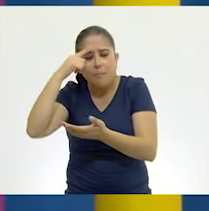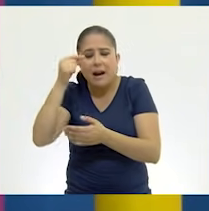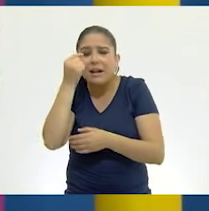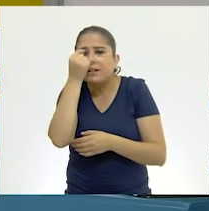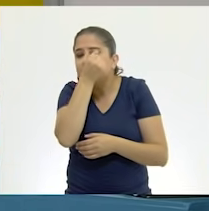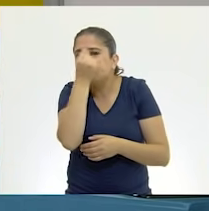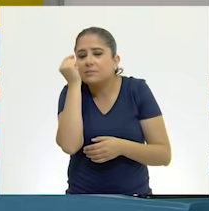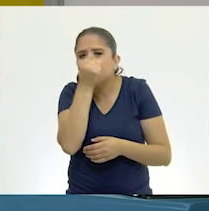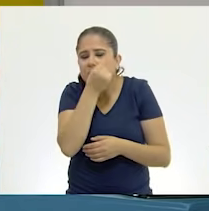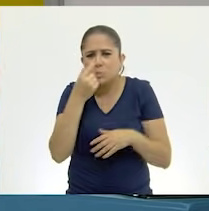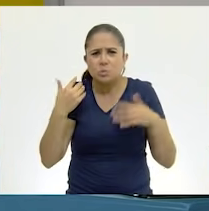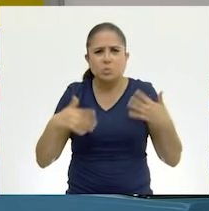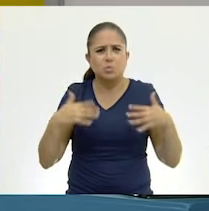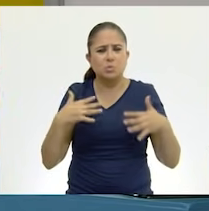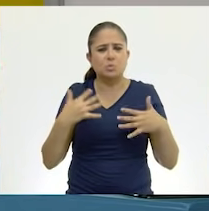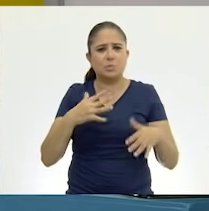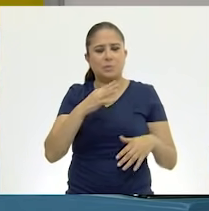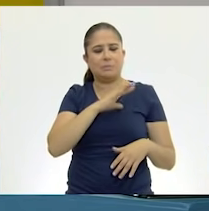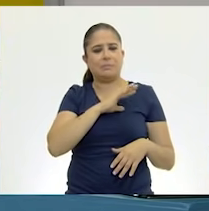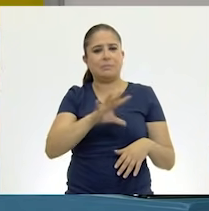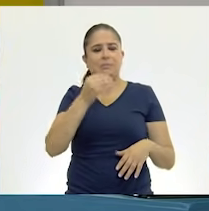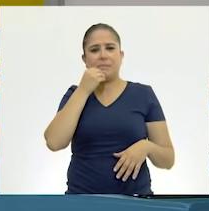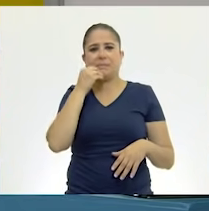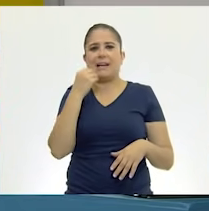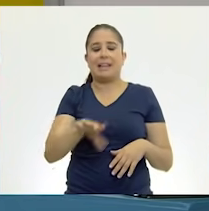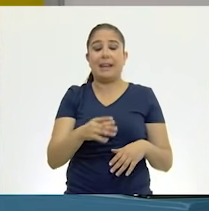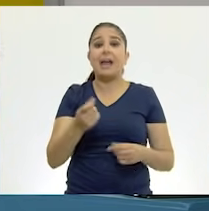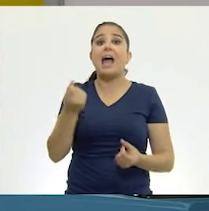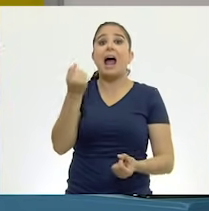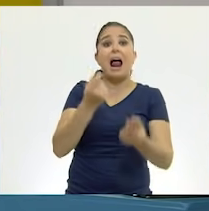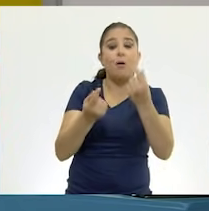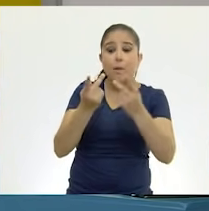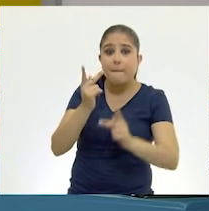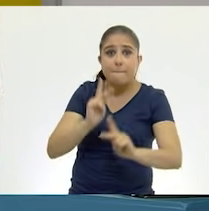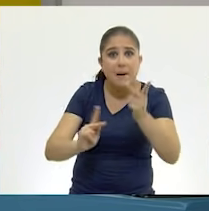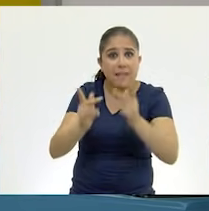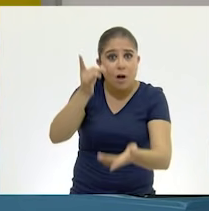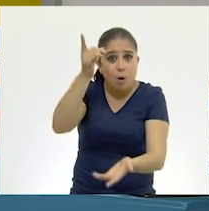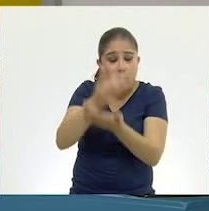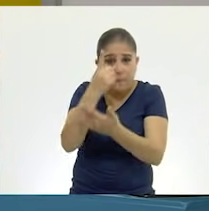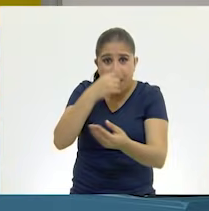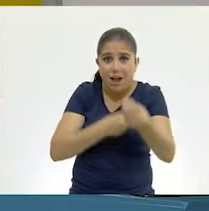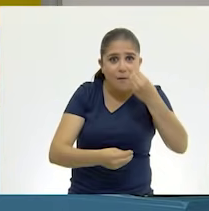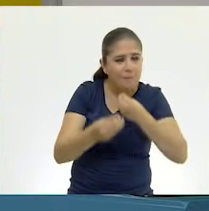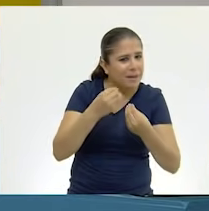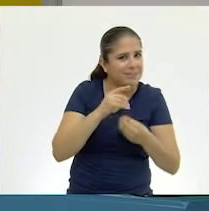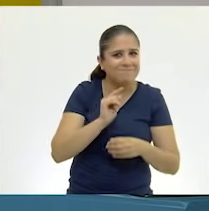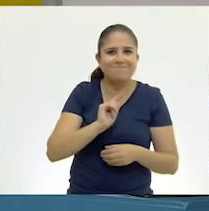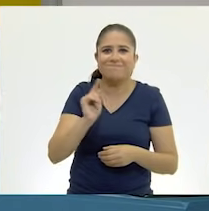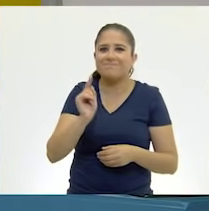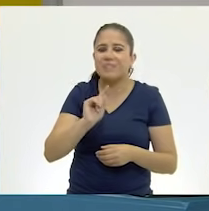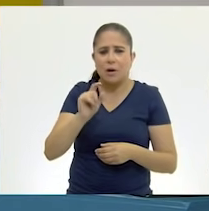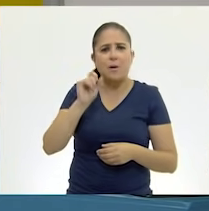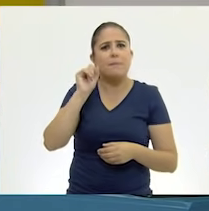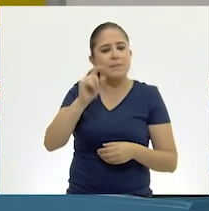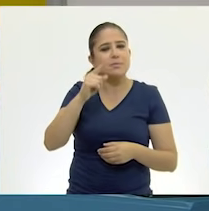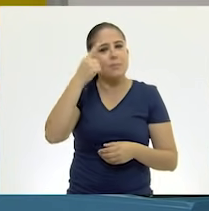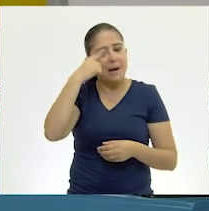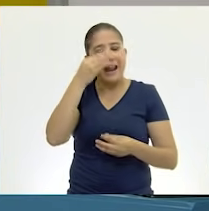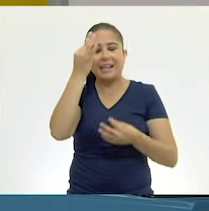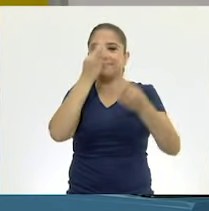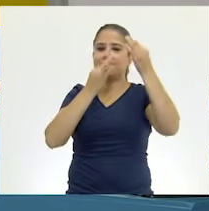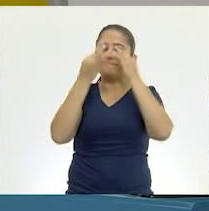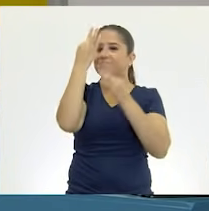ojos! ¡Está padrísimo! Es verdad, Ale. Algunas plantas no solo sirven para comer, también para pintarnos y vernos